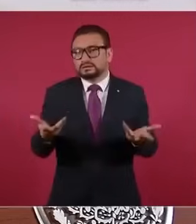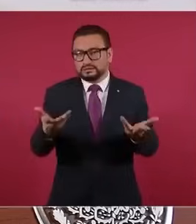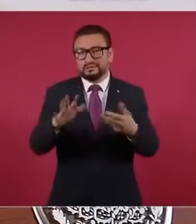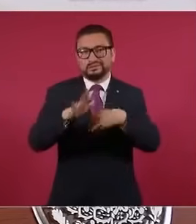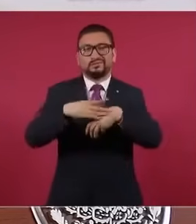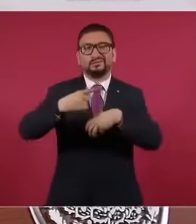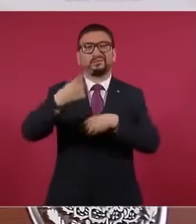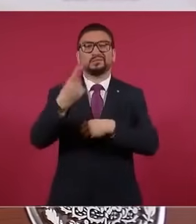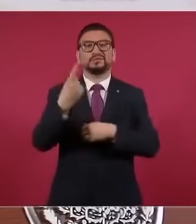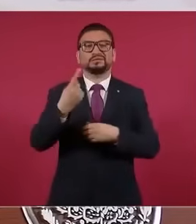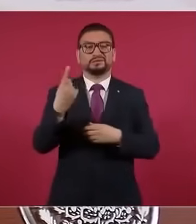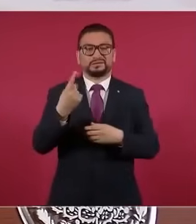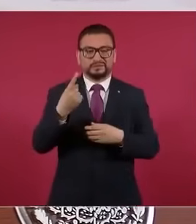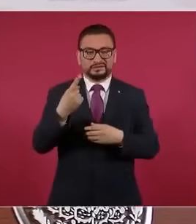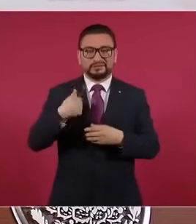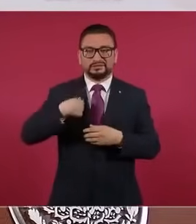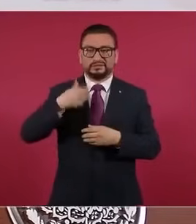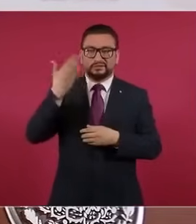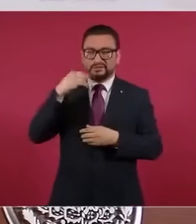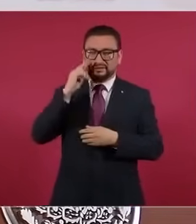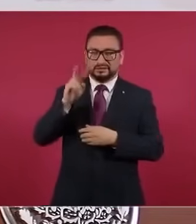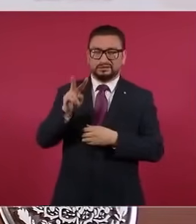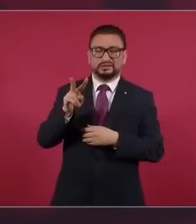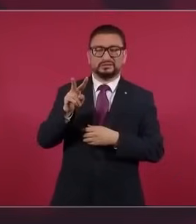ahí veo de repente